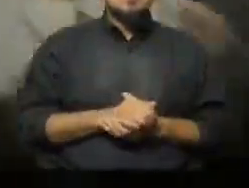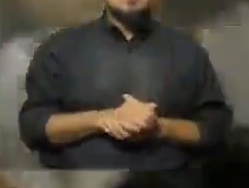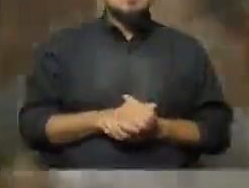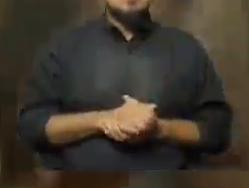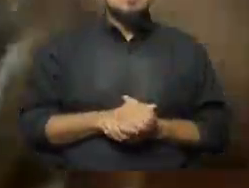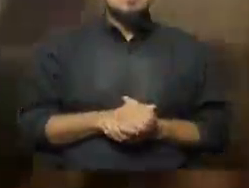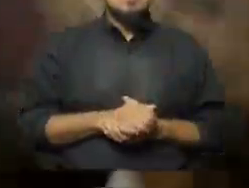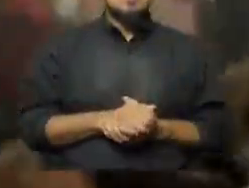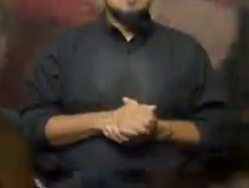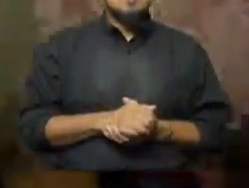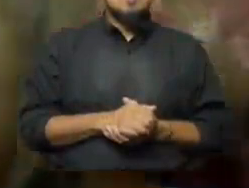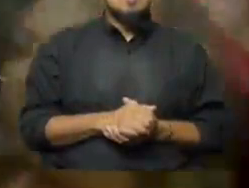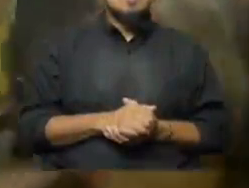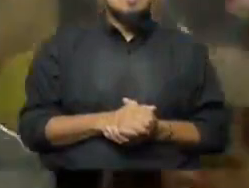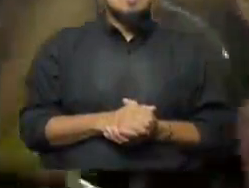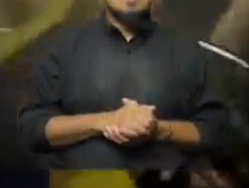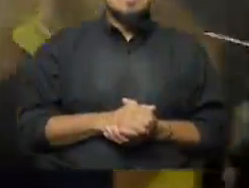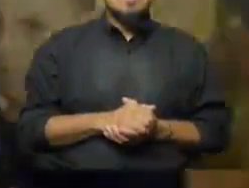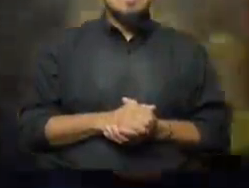que sigas disfrutando. Gracias. Feliz carnaval.